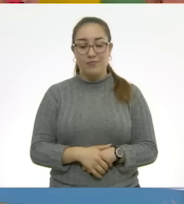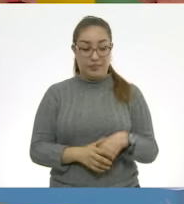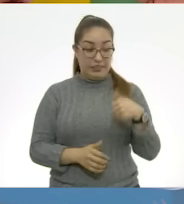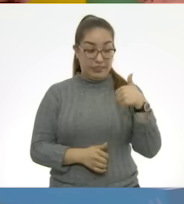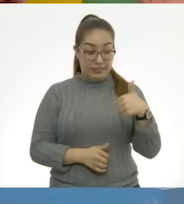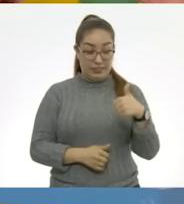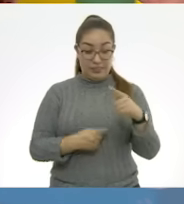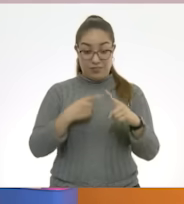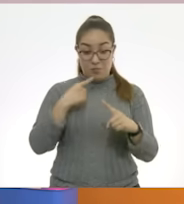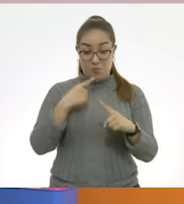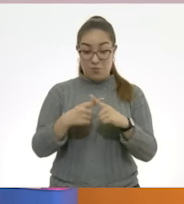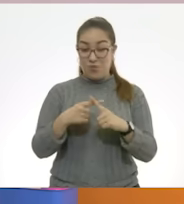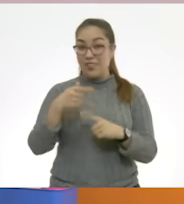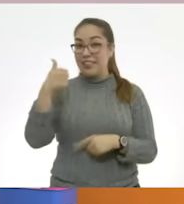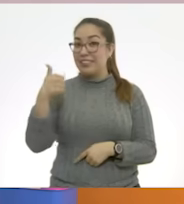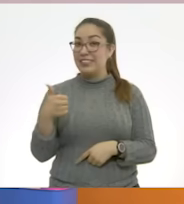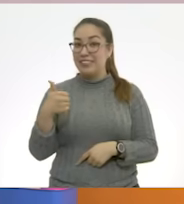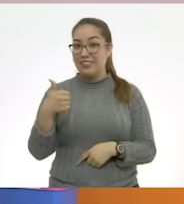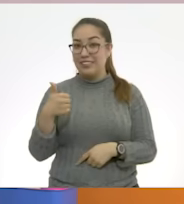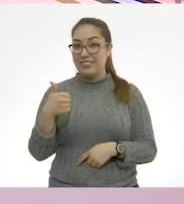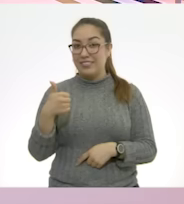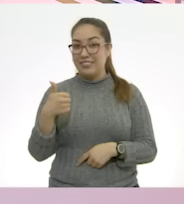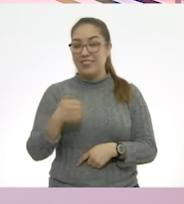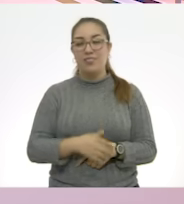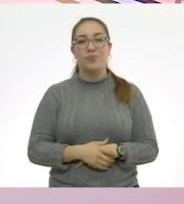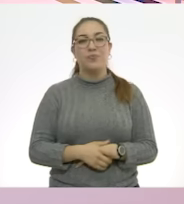Seis. Por seis.